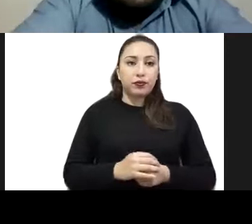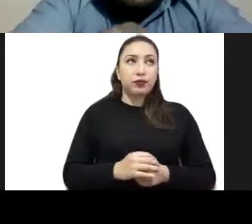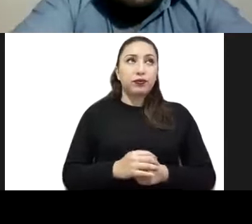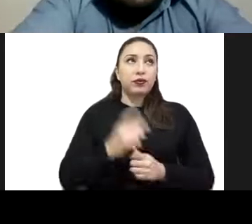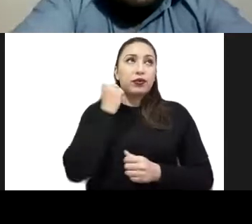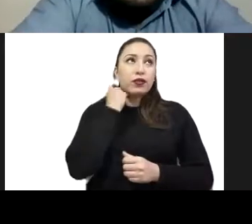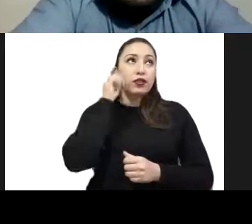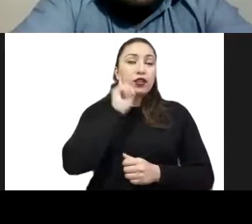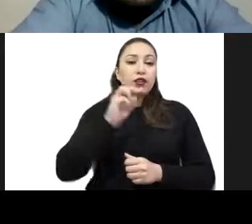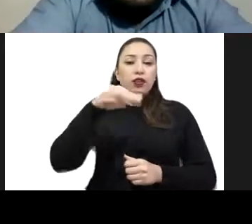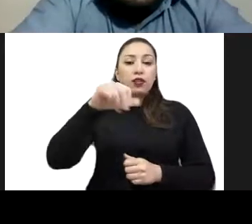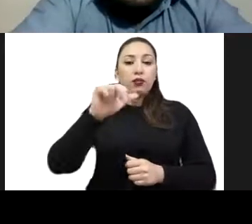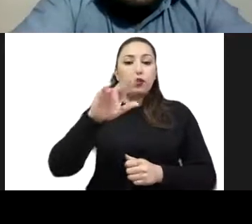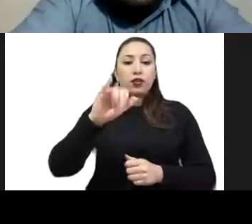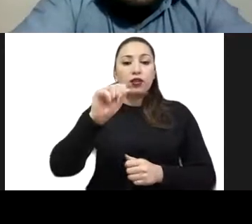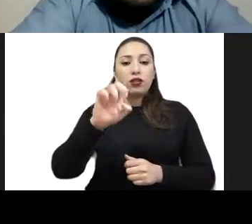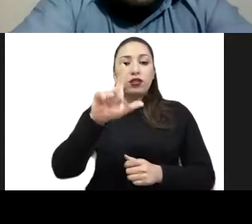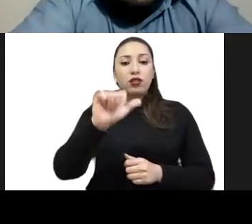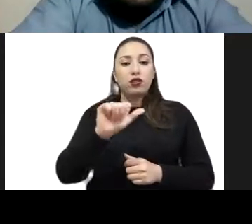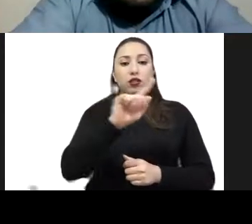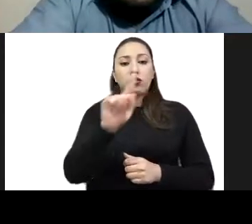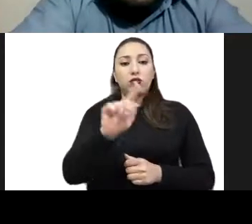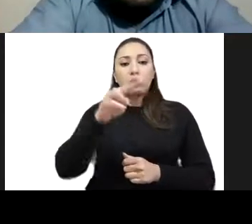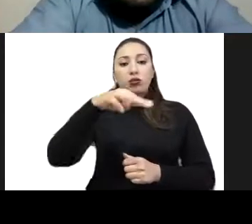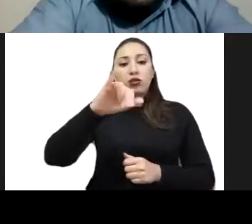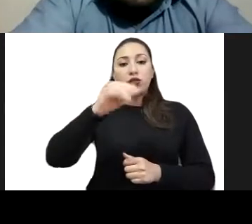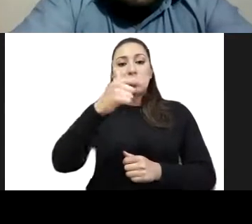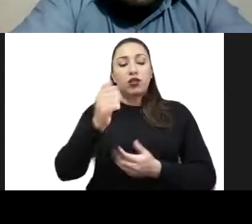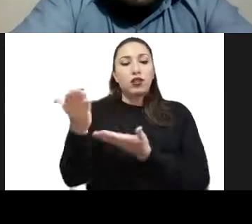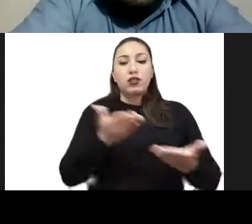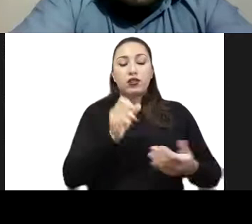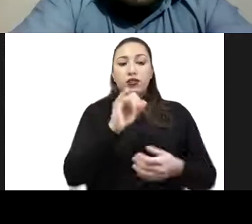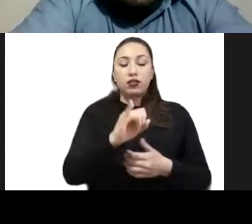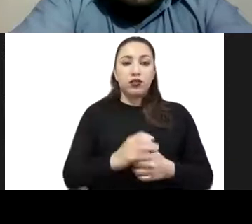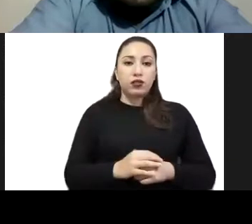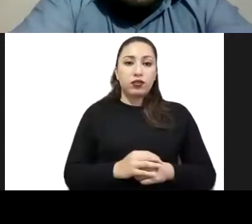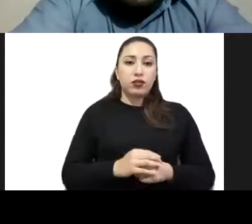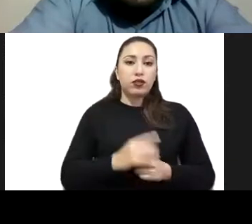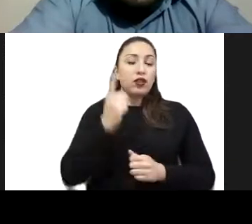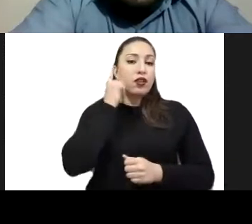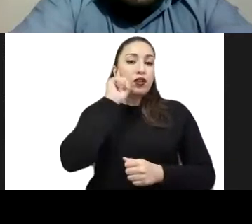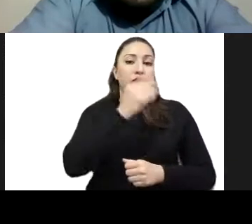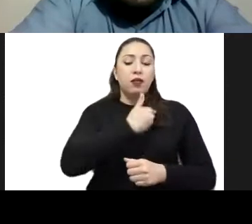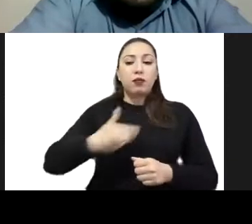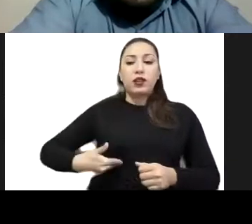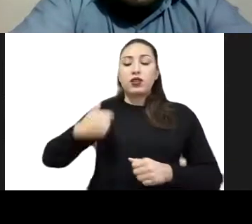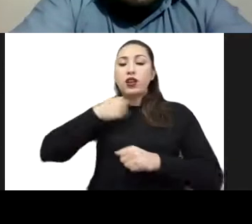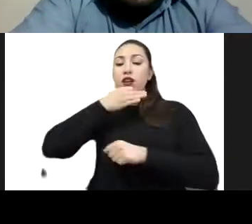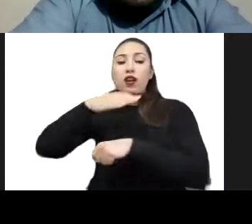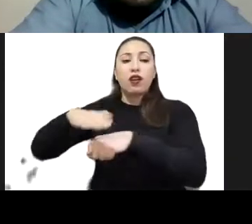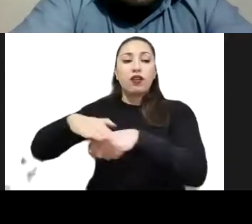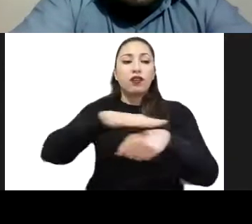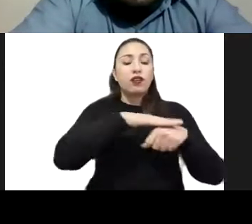Marisela Zúñiga Cerón. Marisela Zúñiga, presente. Diputada Presidenta, se encuentran